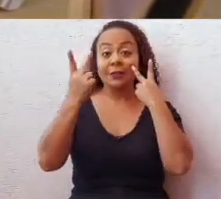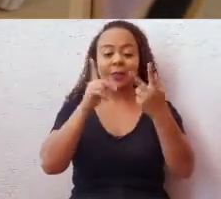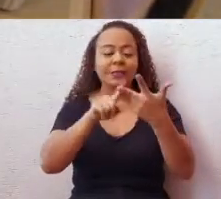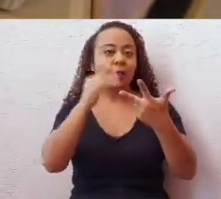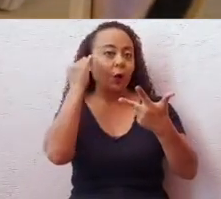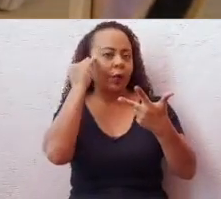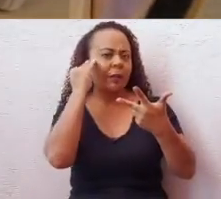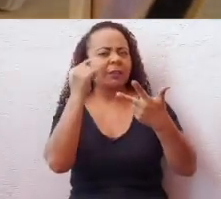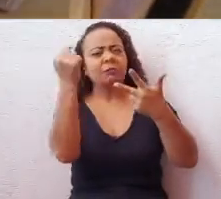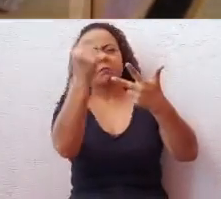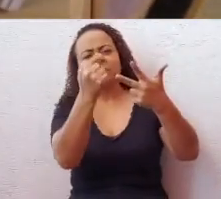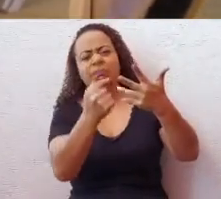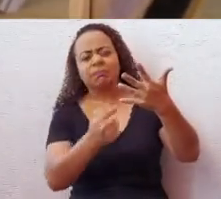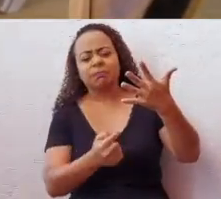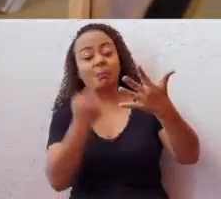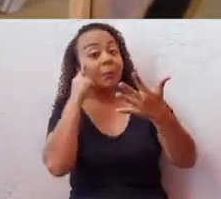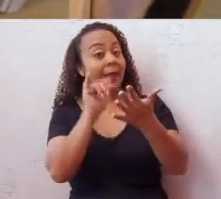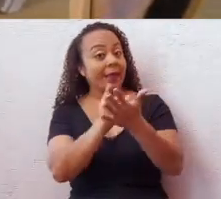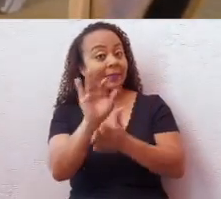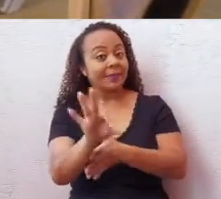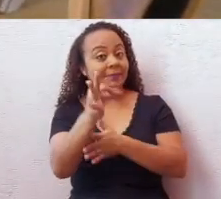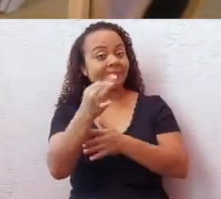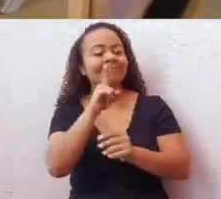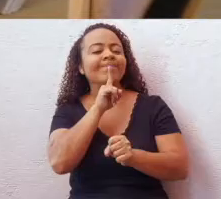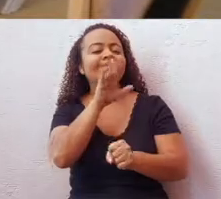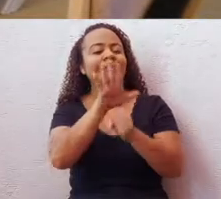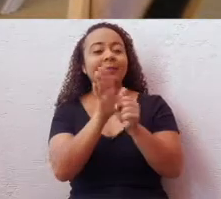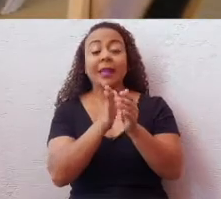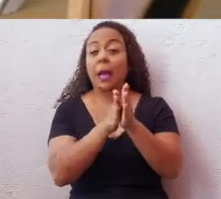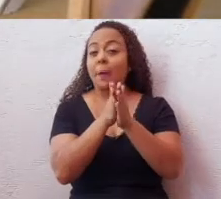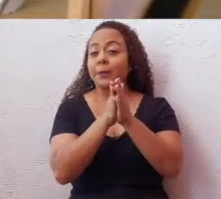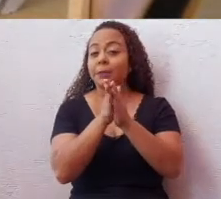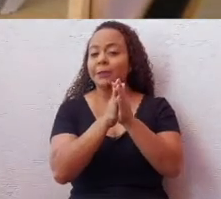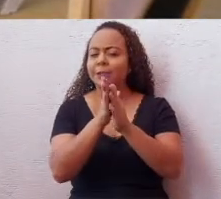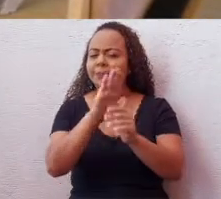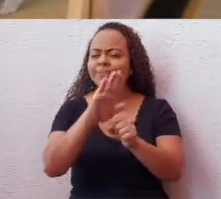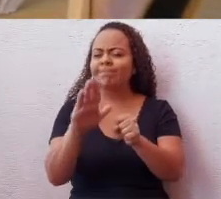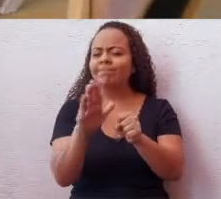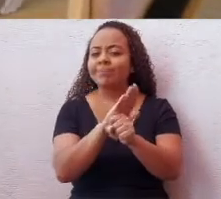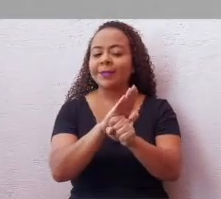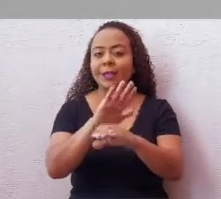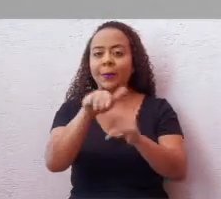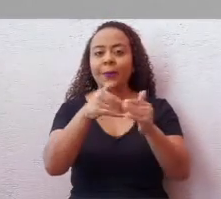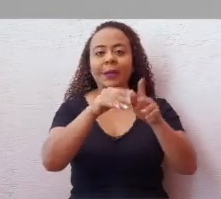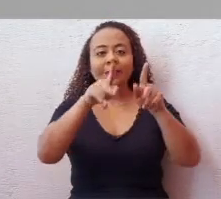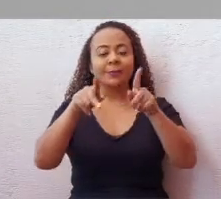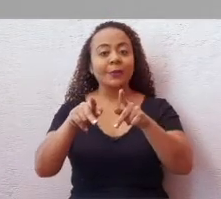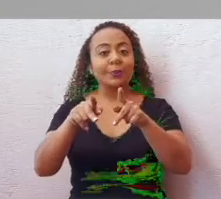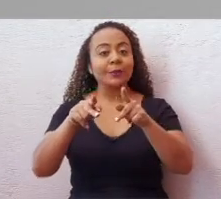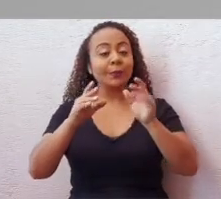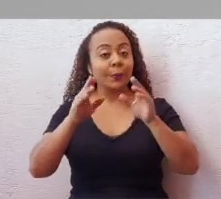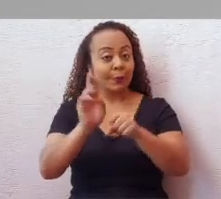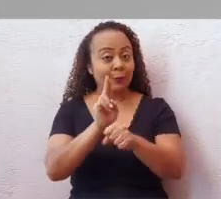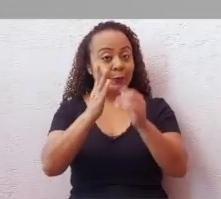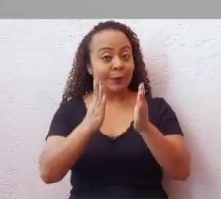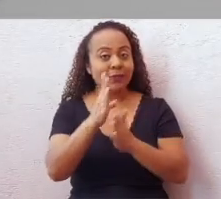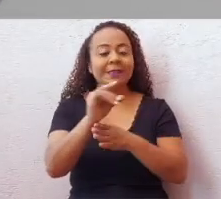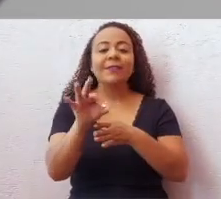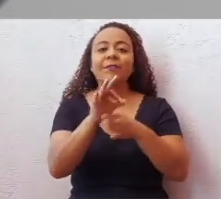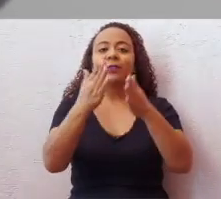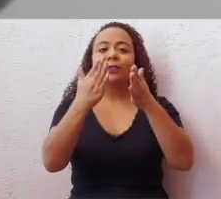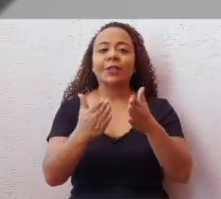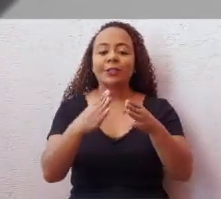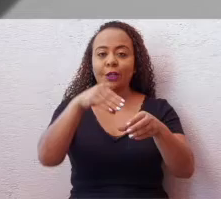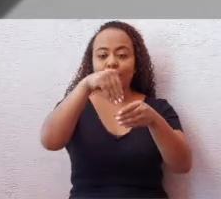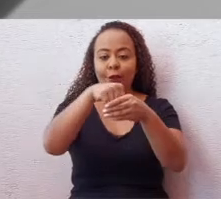cognitivas entre otras para así garantizar un aprovechamiento pleno por parte de las personas usuarias y funcionarias